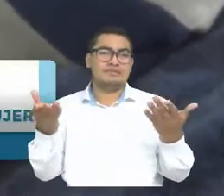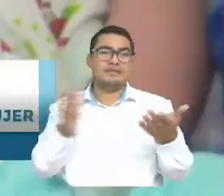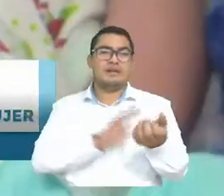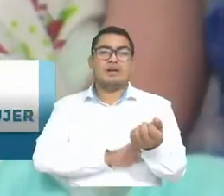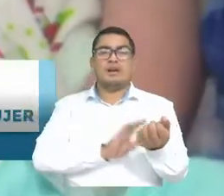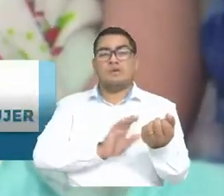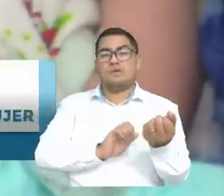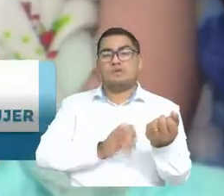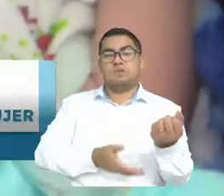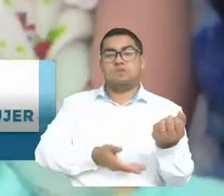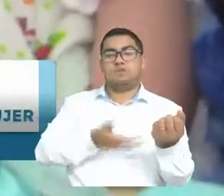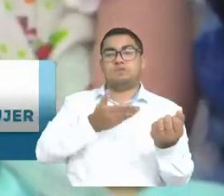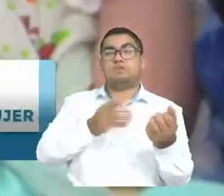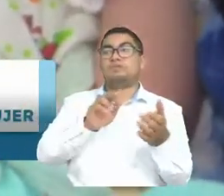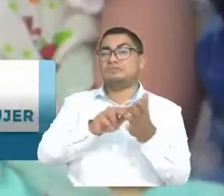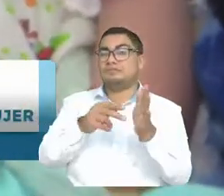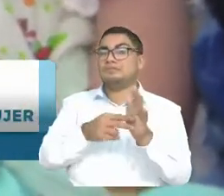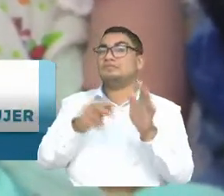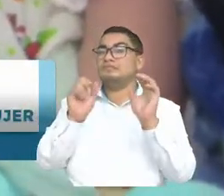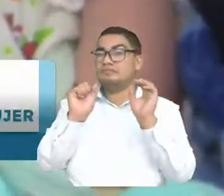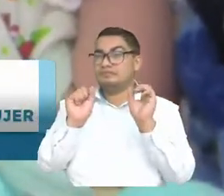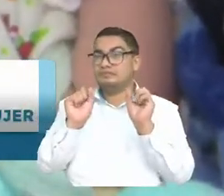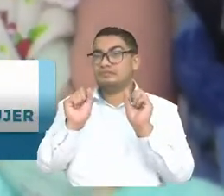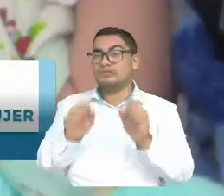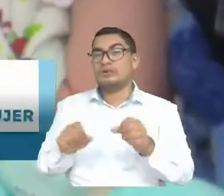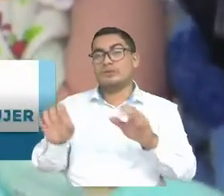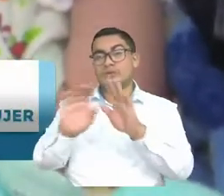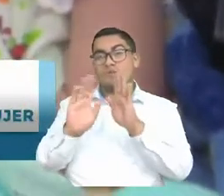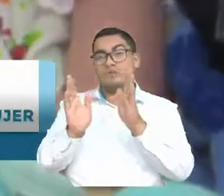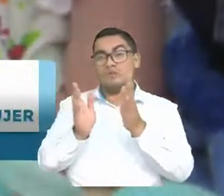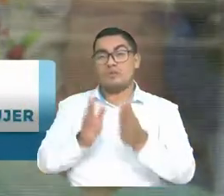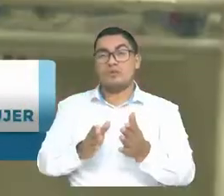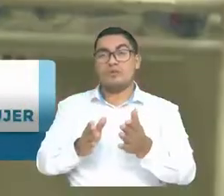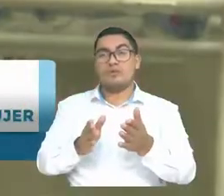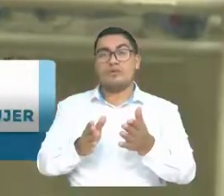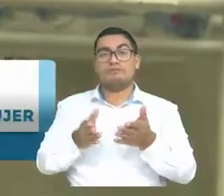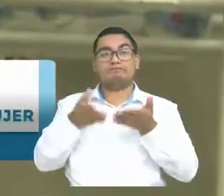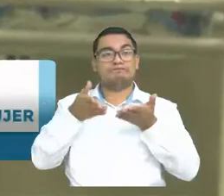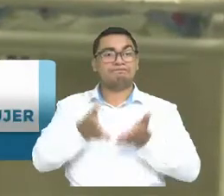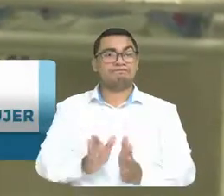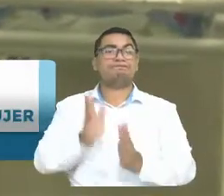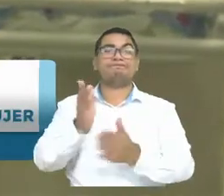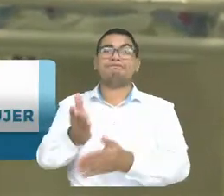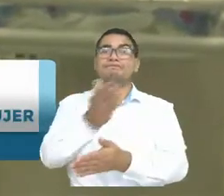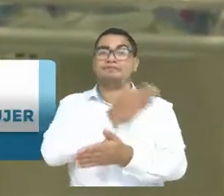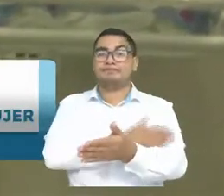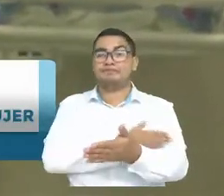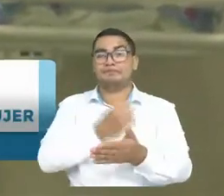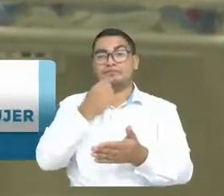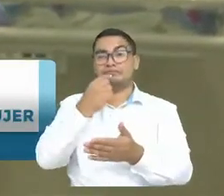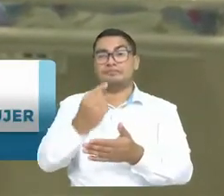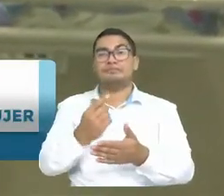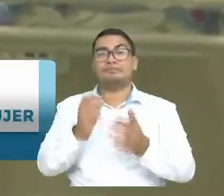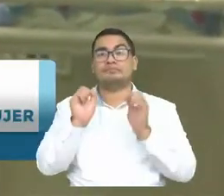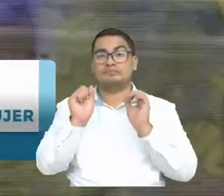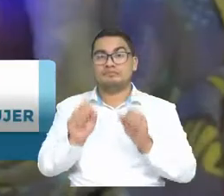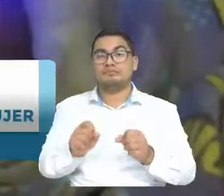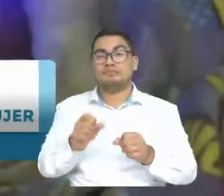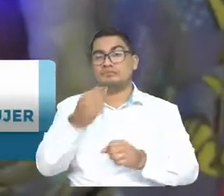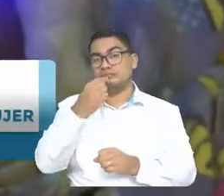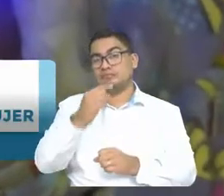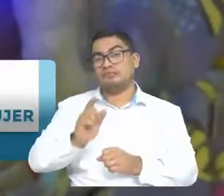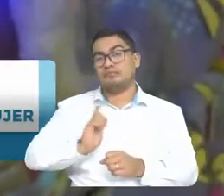es sinónimo de preeclampsia, ¿verdad? Que pueda presentar preeclampsia. ¿A las 20 semanas es los meses estándar en que puede una mujer